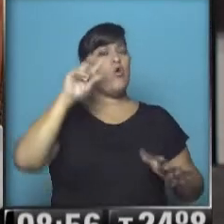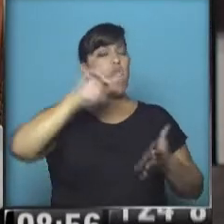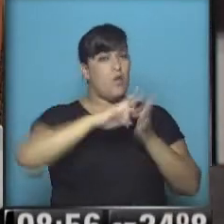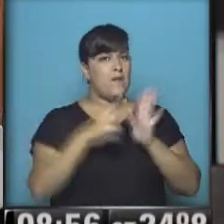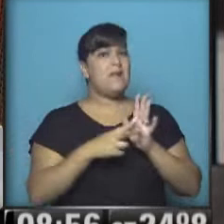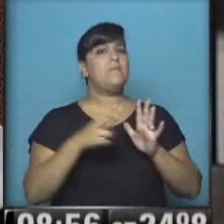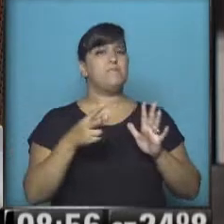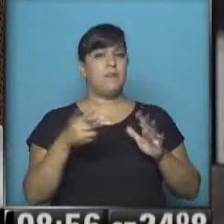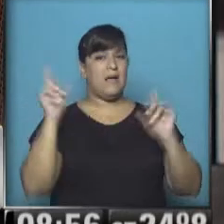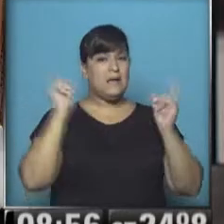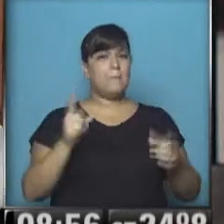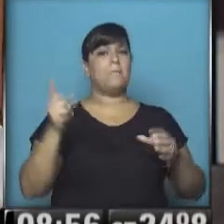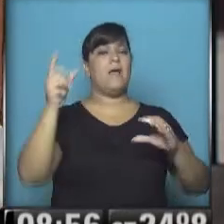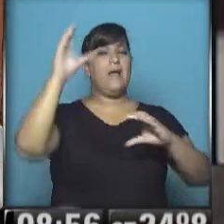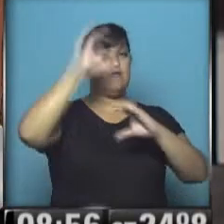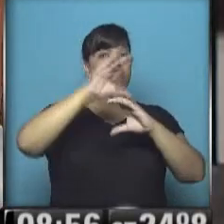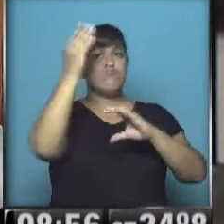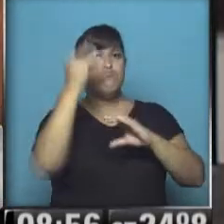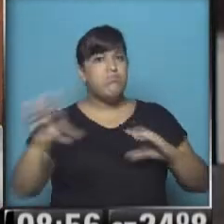sin superávit y realizables